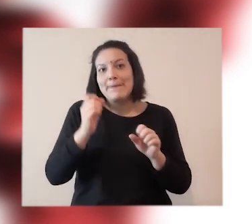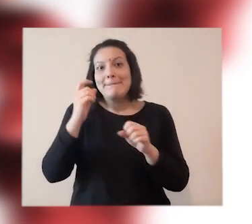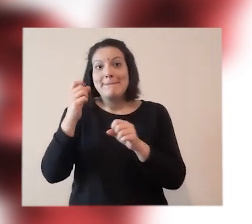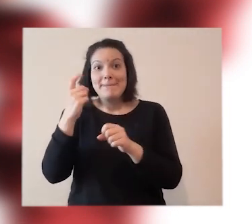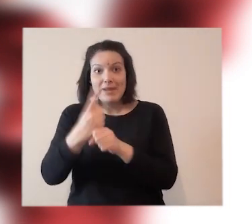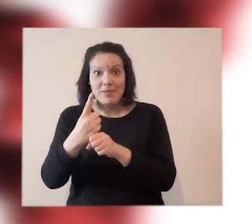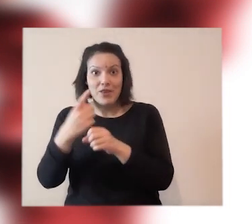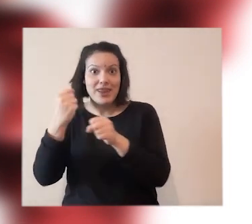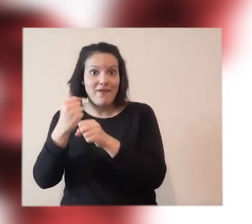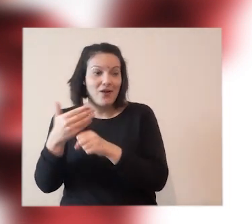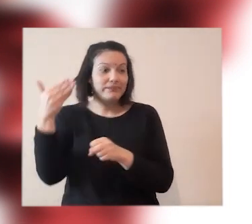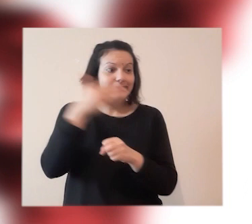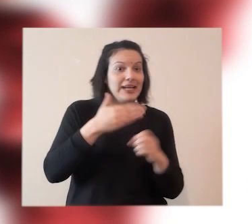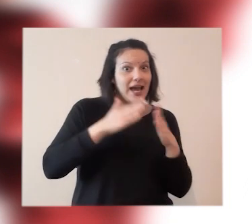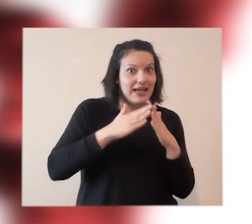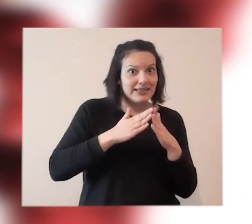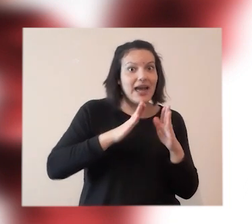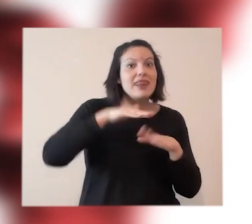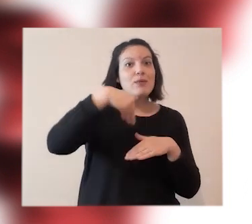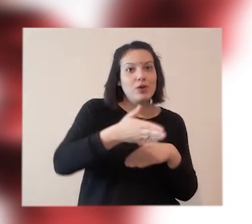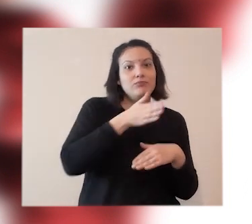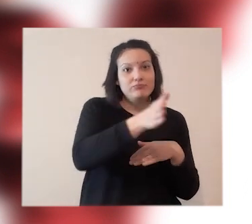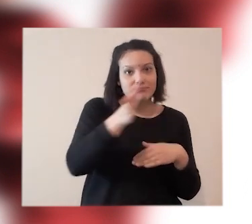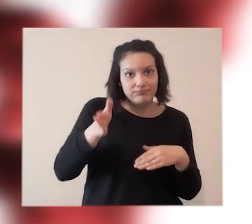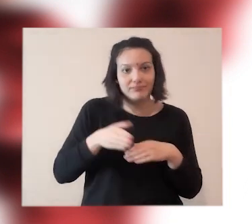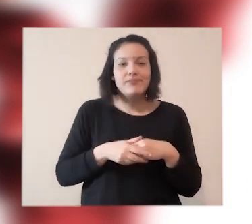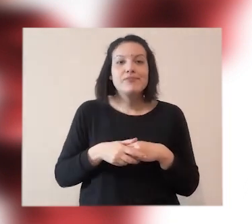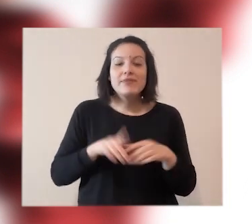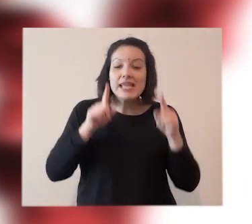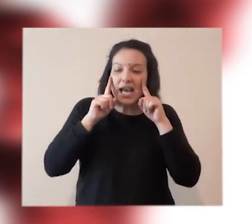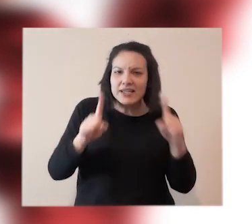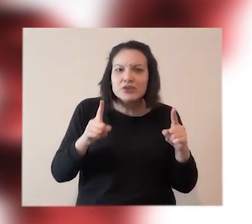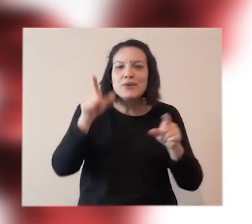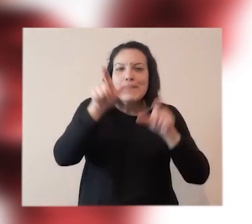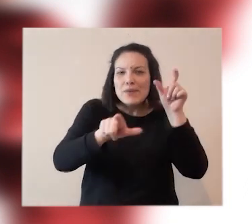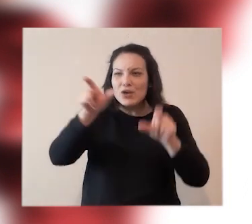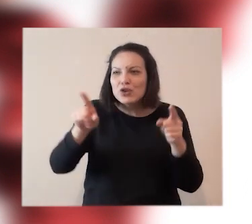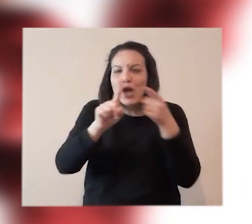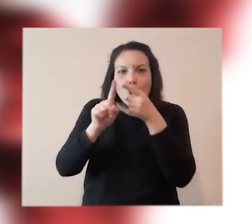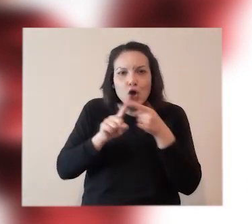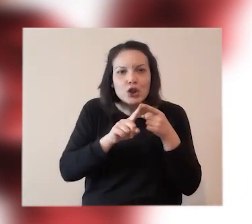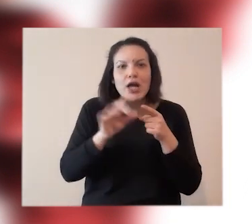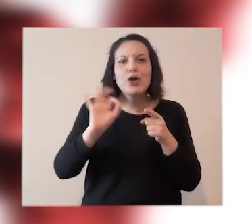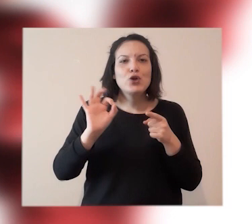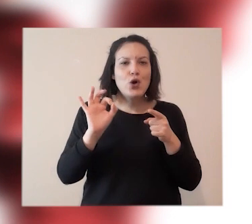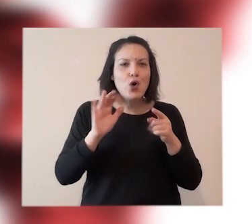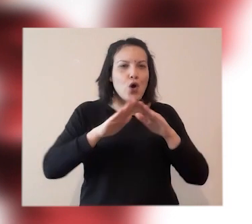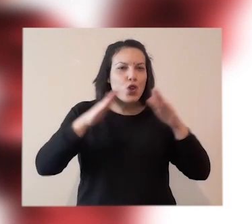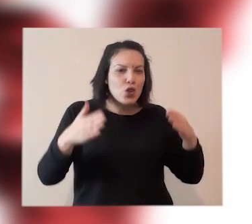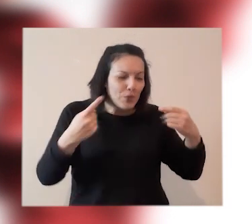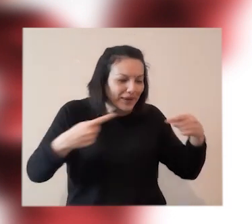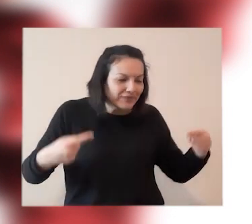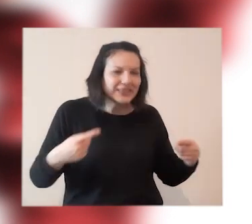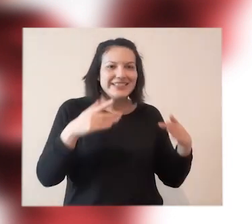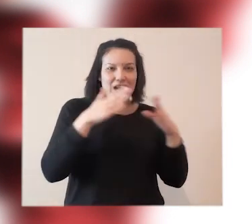Bien, prestar atención a los objetos, superficies y personas con las que se interactúa en tu retorno al hogar, eso es muy importante, o sea,